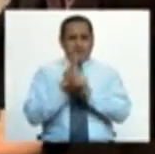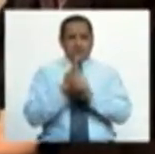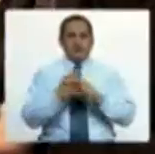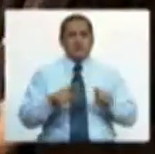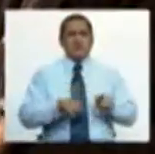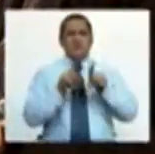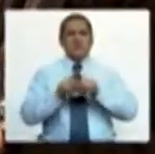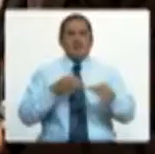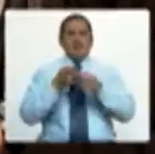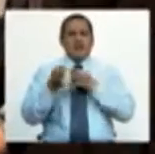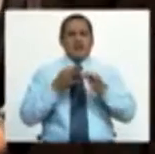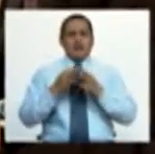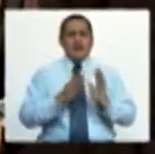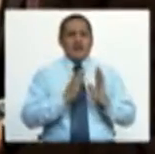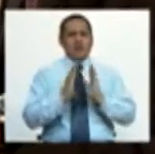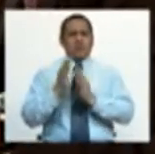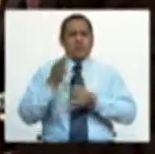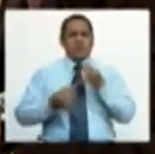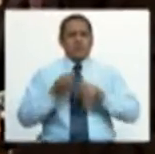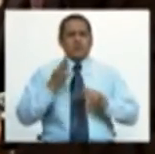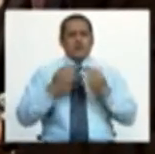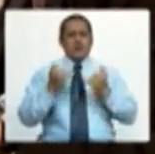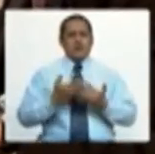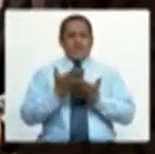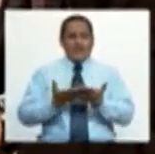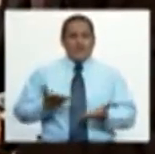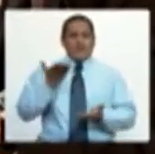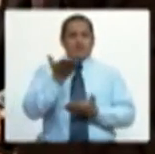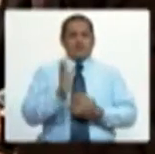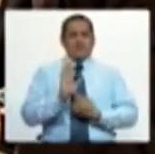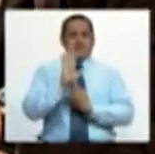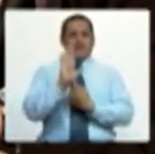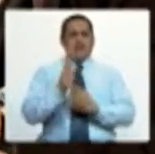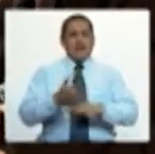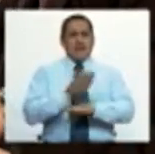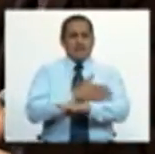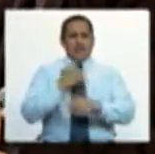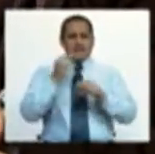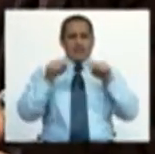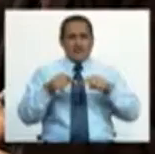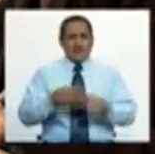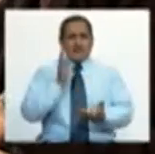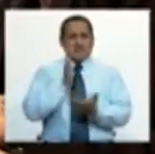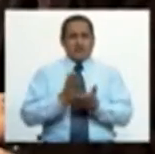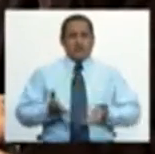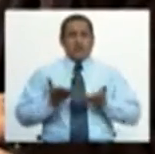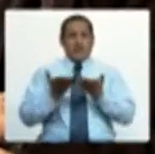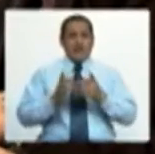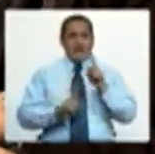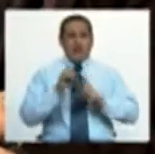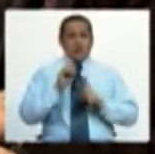apreciación. De otro lado, la carga procesal respecto de las apelaciones, me imagino, debe ser altísima. ¿Esta sentencia